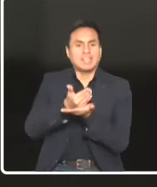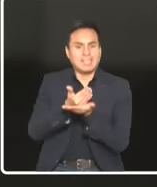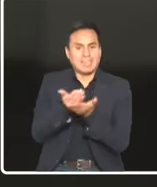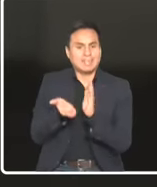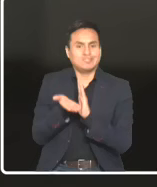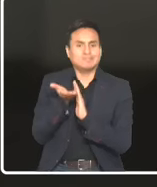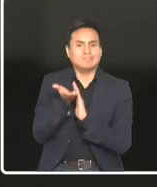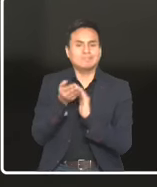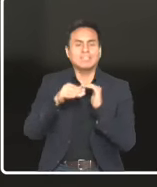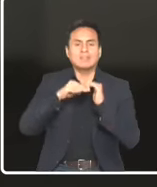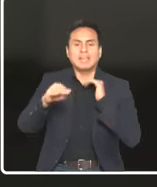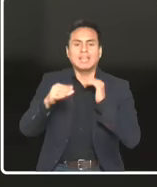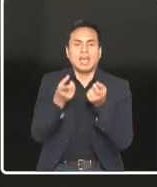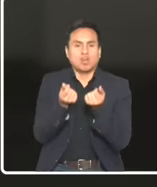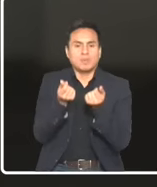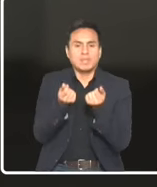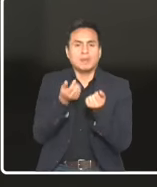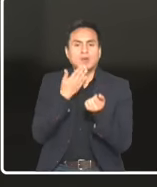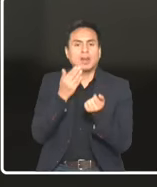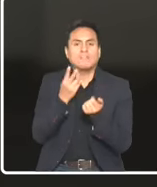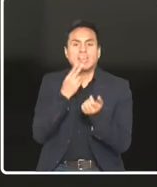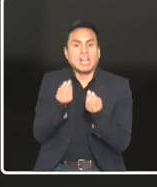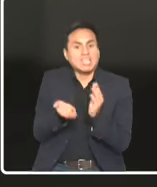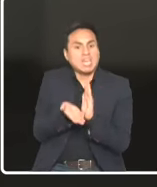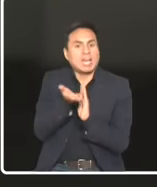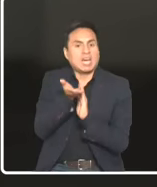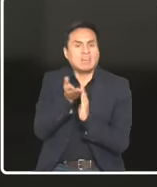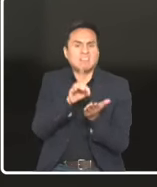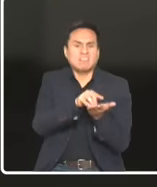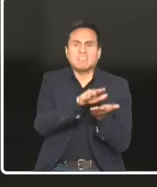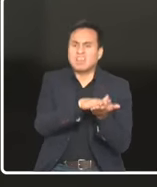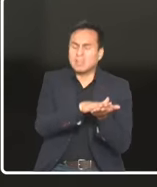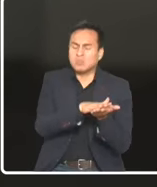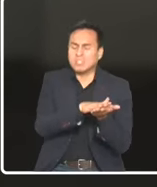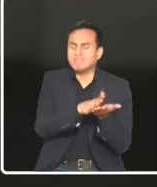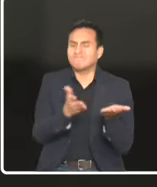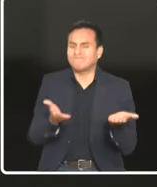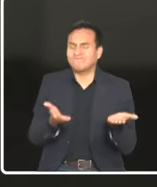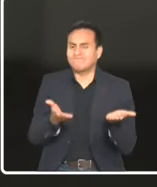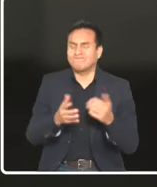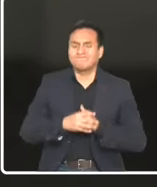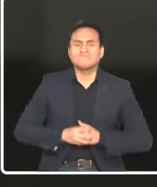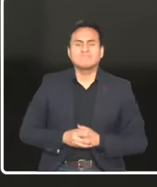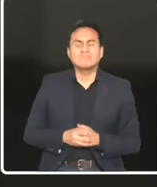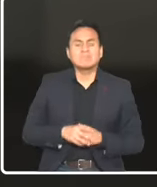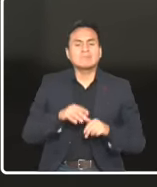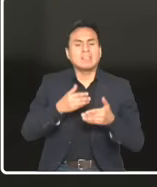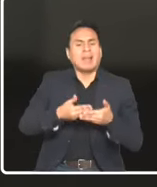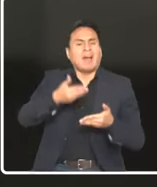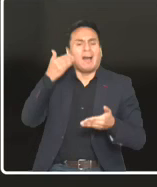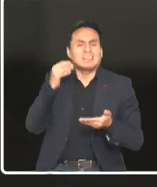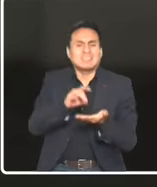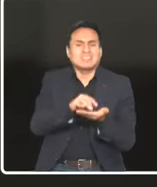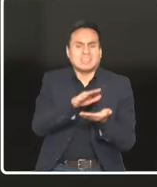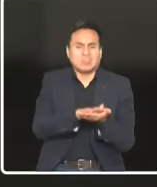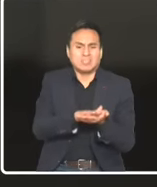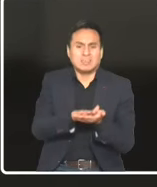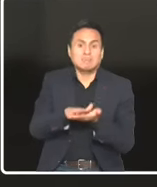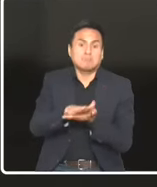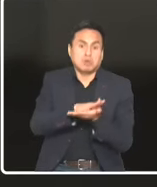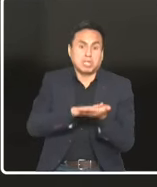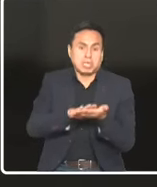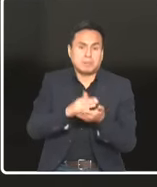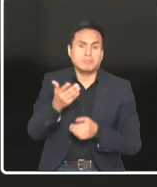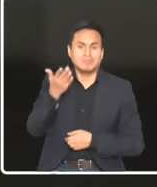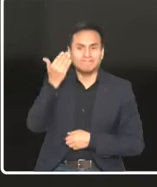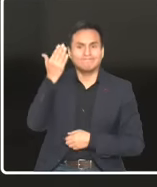salarios estabilizar la economía mejorar la calidad de vida frente a las deudas que se generaron por